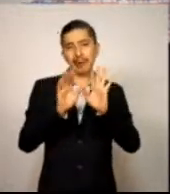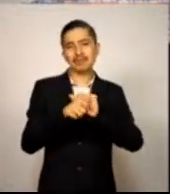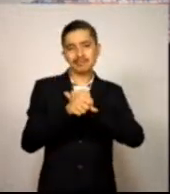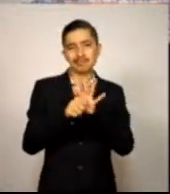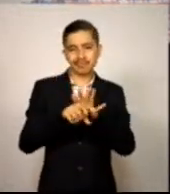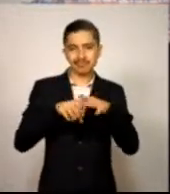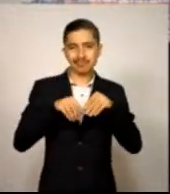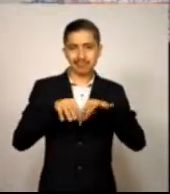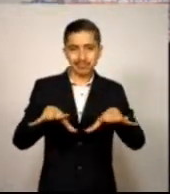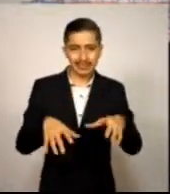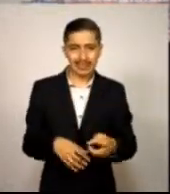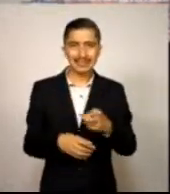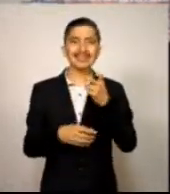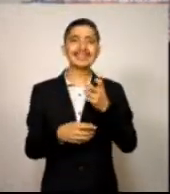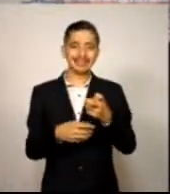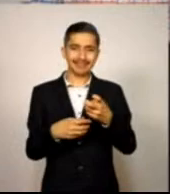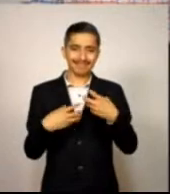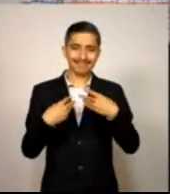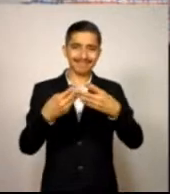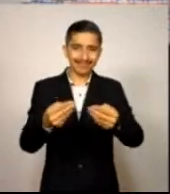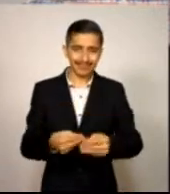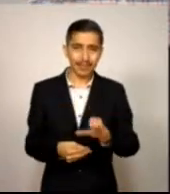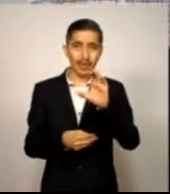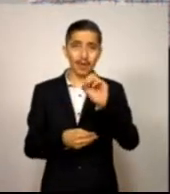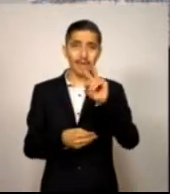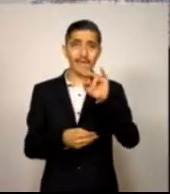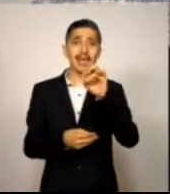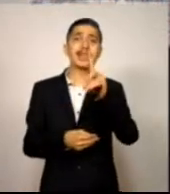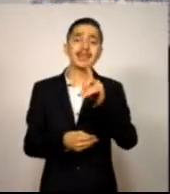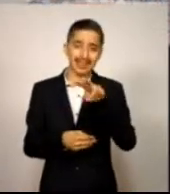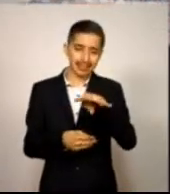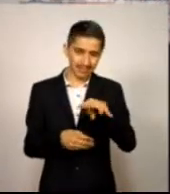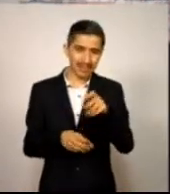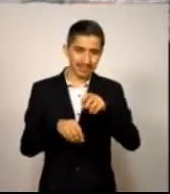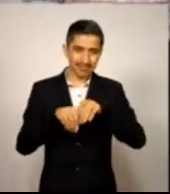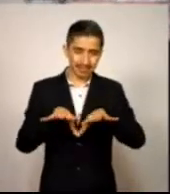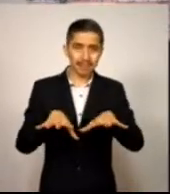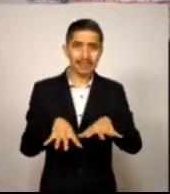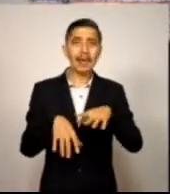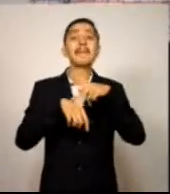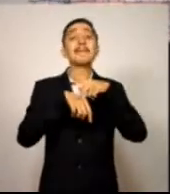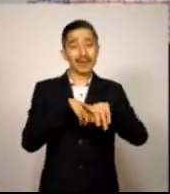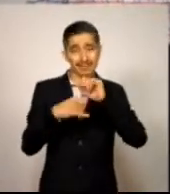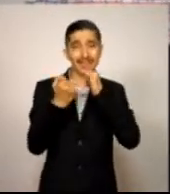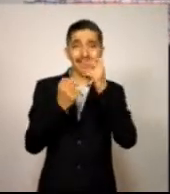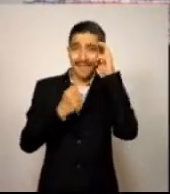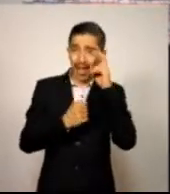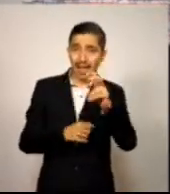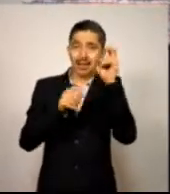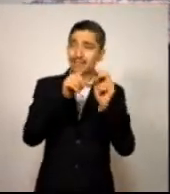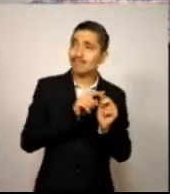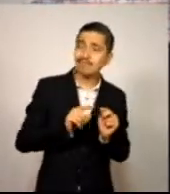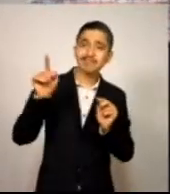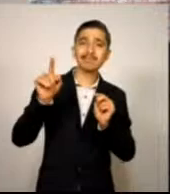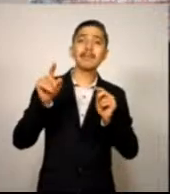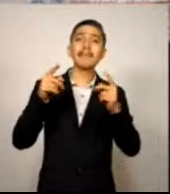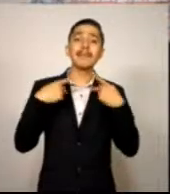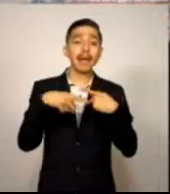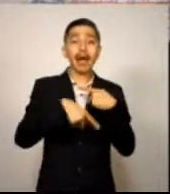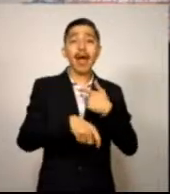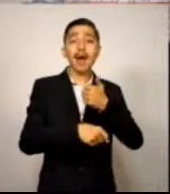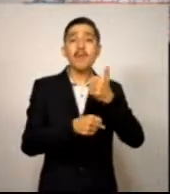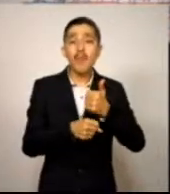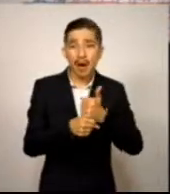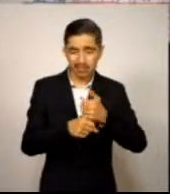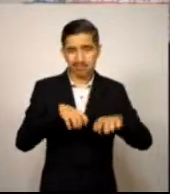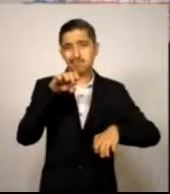debido a la contingencia ocasionada por el cob y 19 y el riesgo que implica viajar sobre todo para